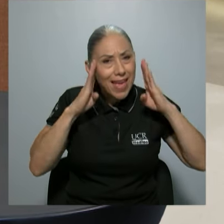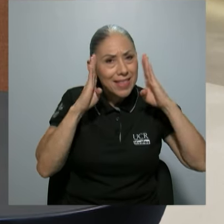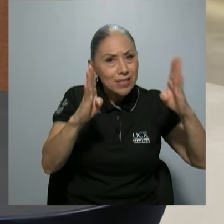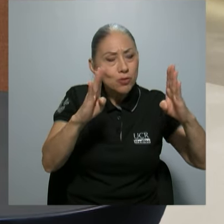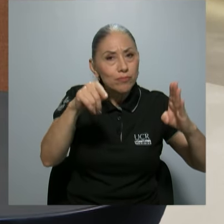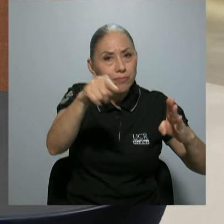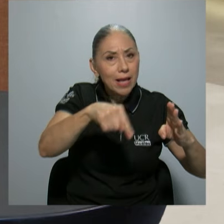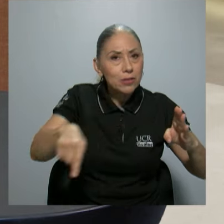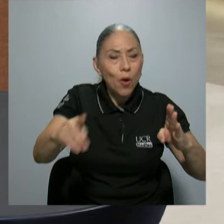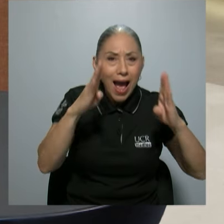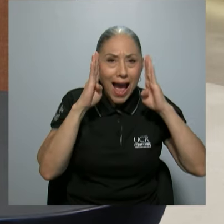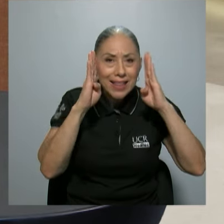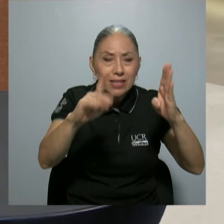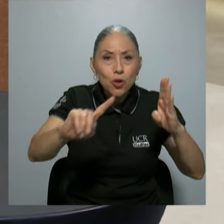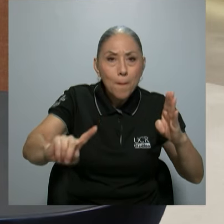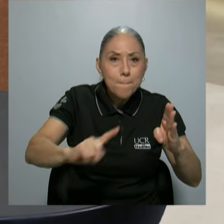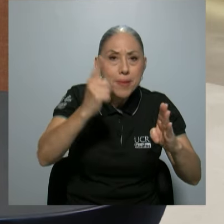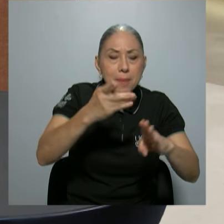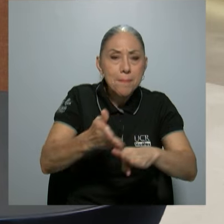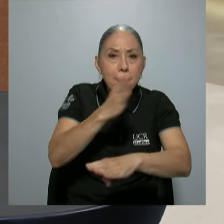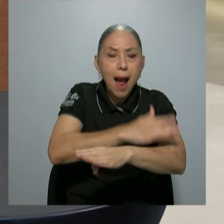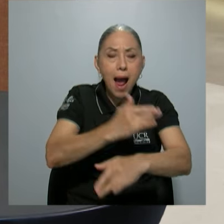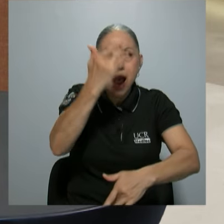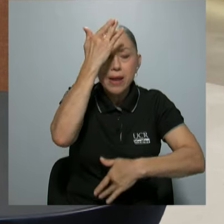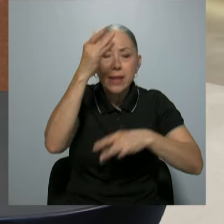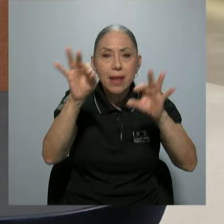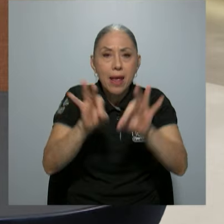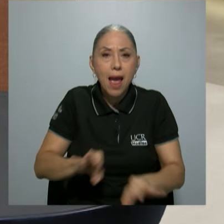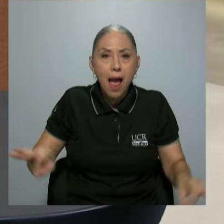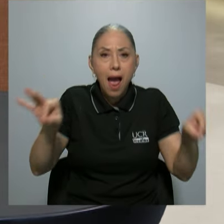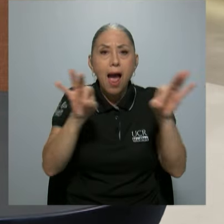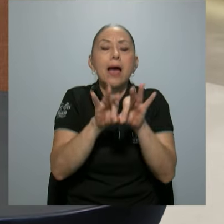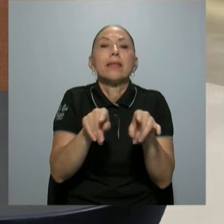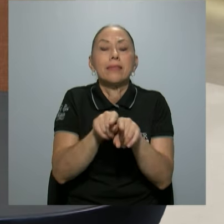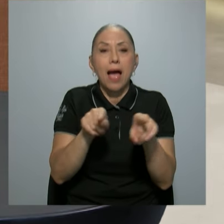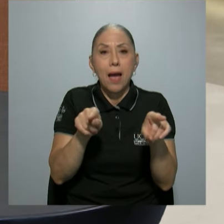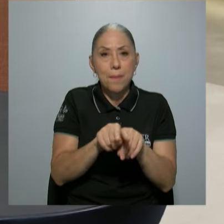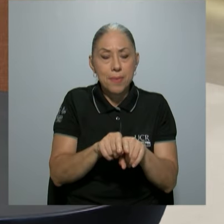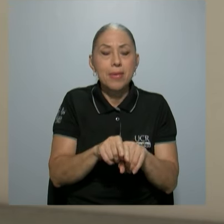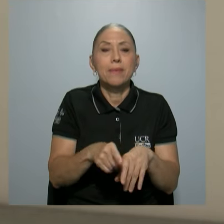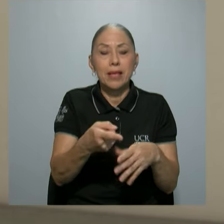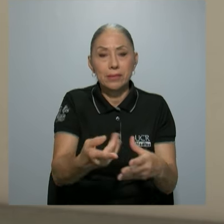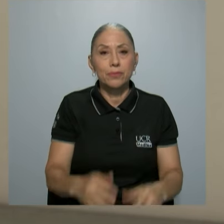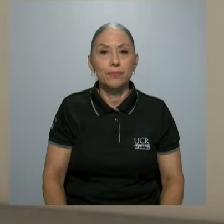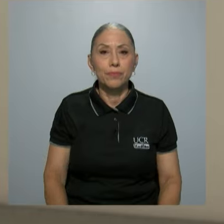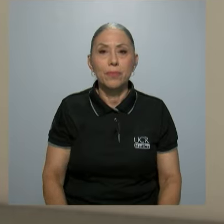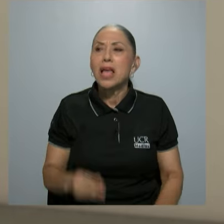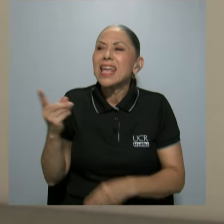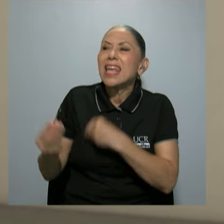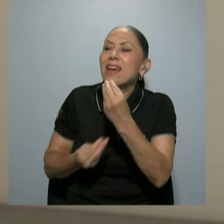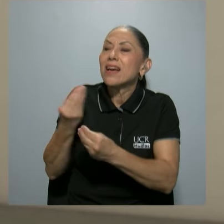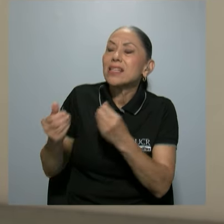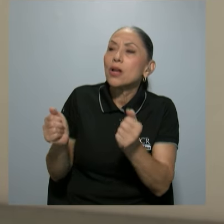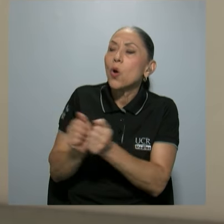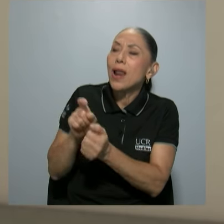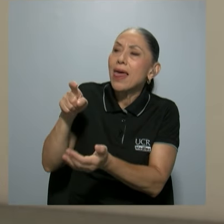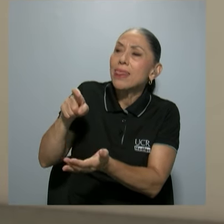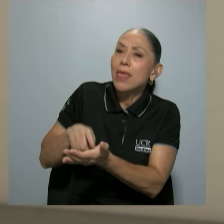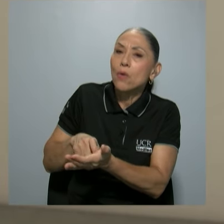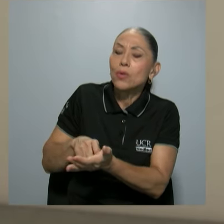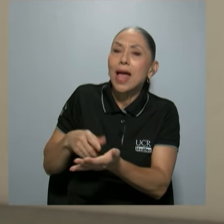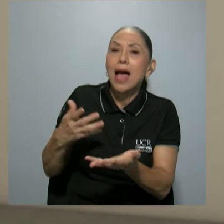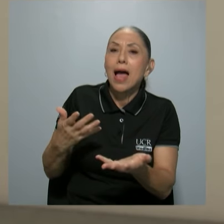vital. Entonces también vamos con esa línea de acción. ¿Qué va a hacer con la deuda de los... Nos queda un minuto. Y los la